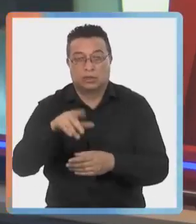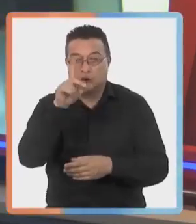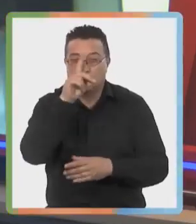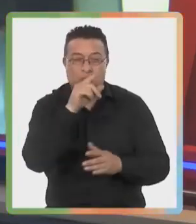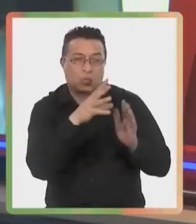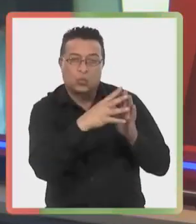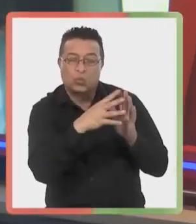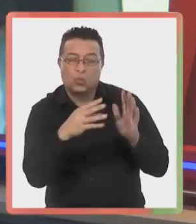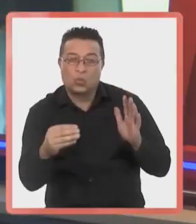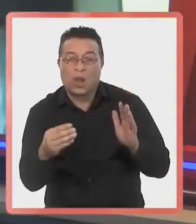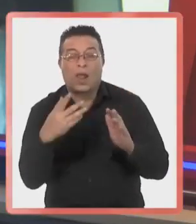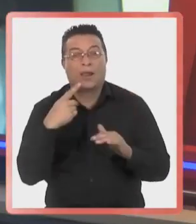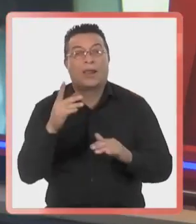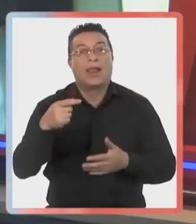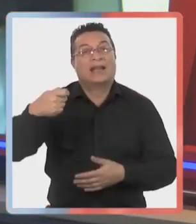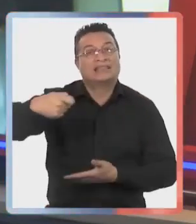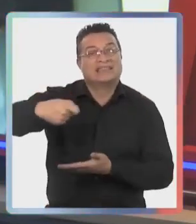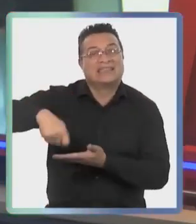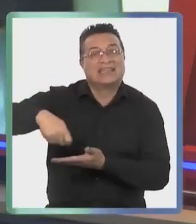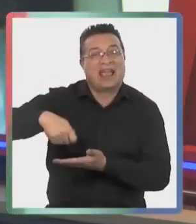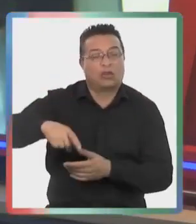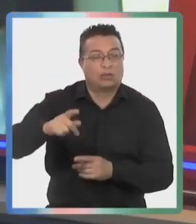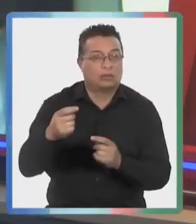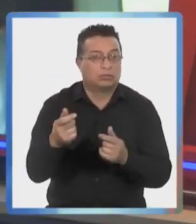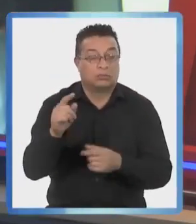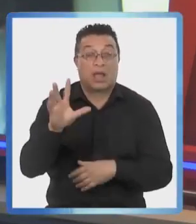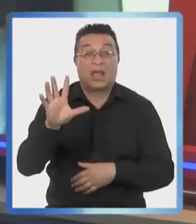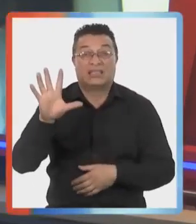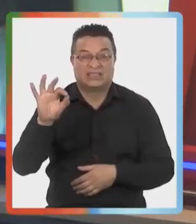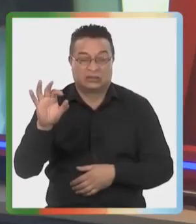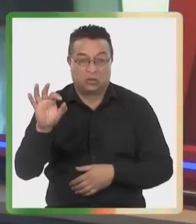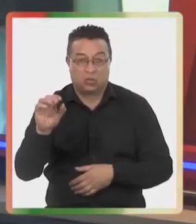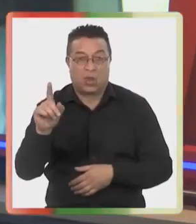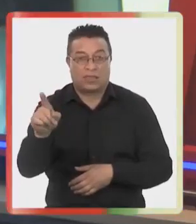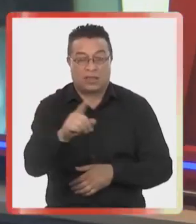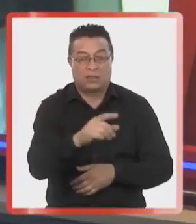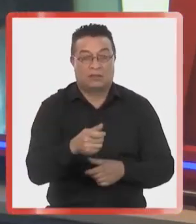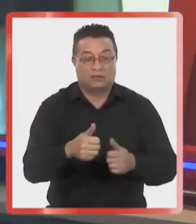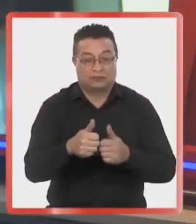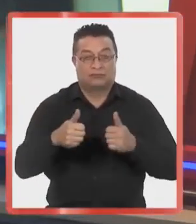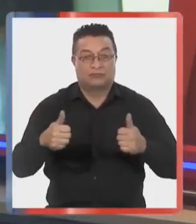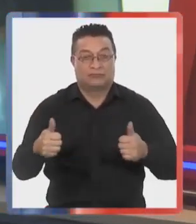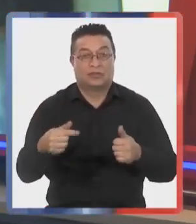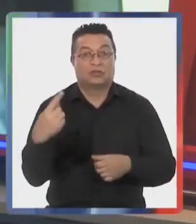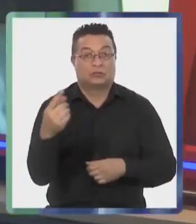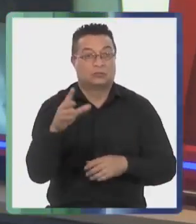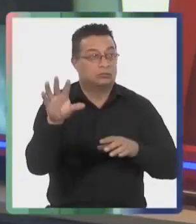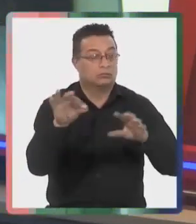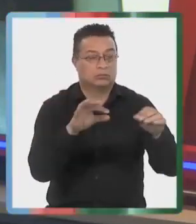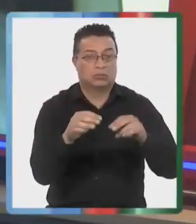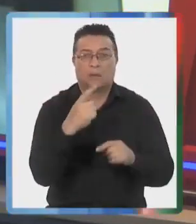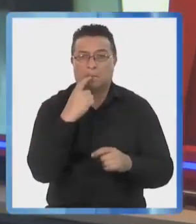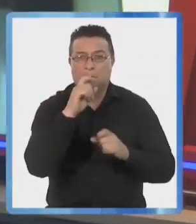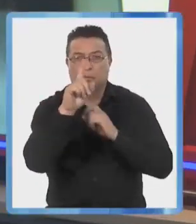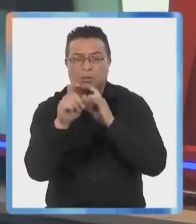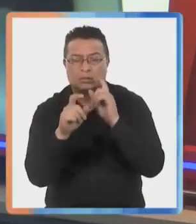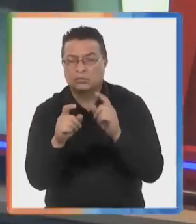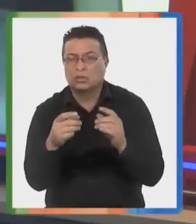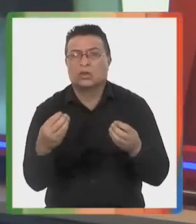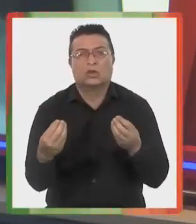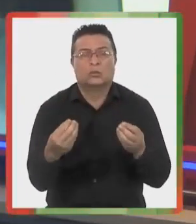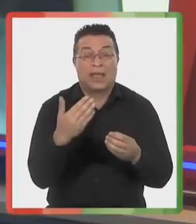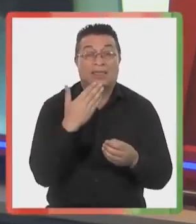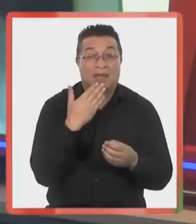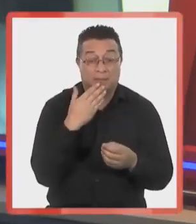espejo respecto de una elección senatorial. Vamos a tener 50 consejeros y consejeras. ¿Se estará preguntando la gente